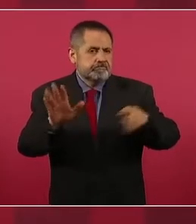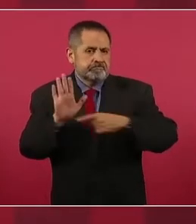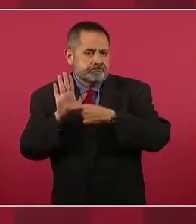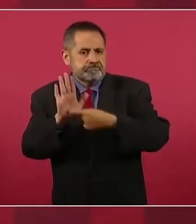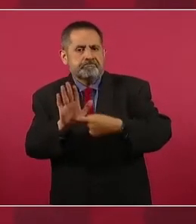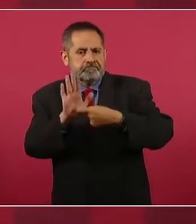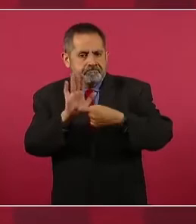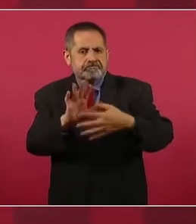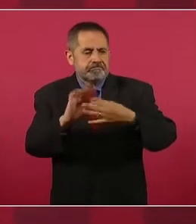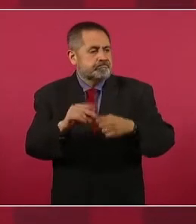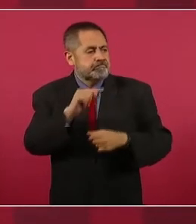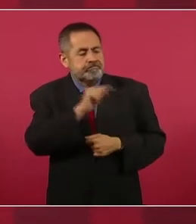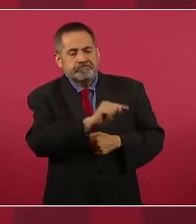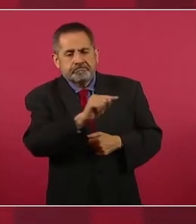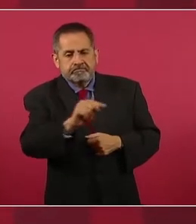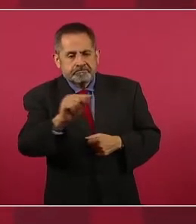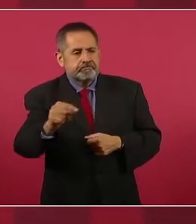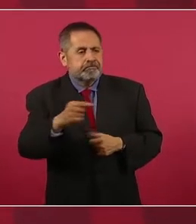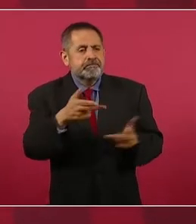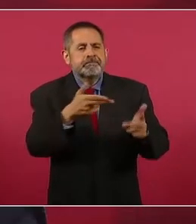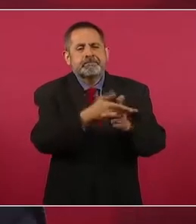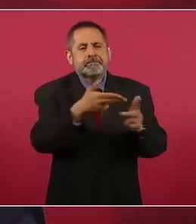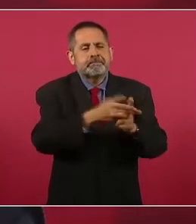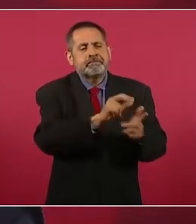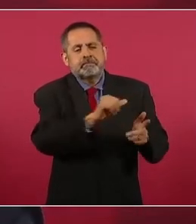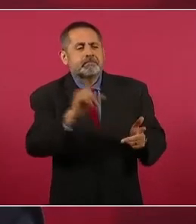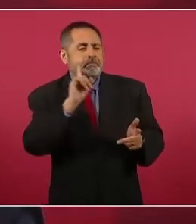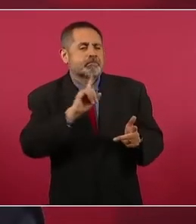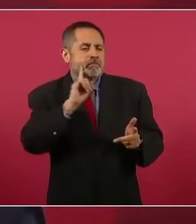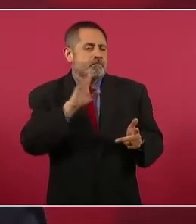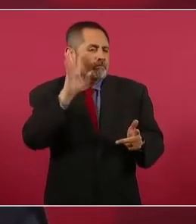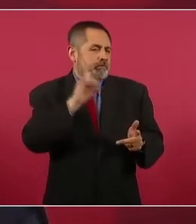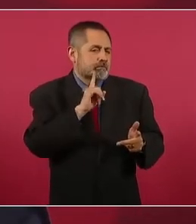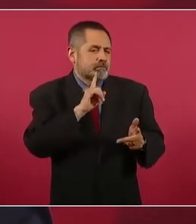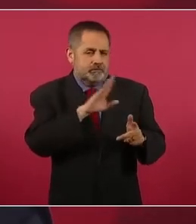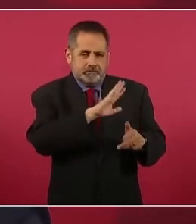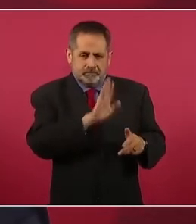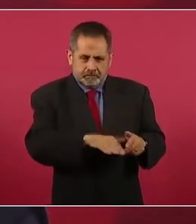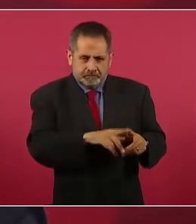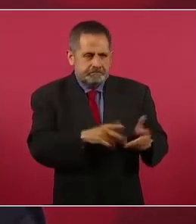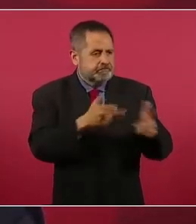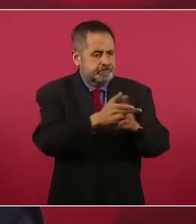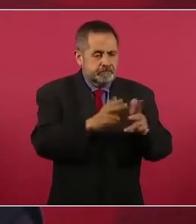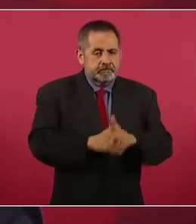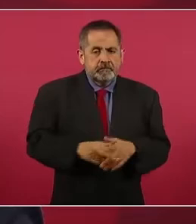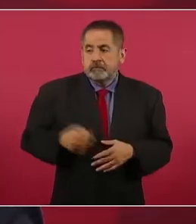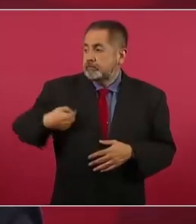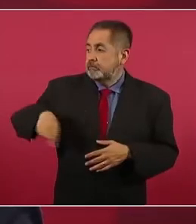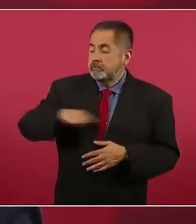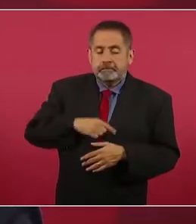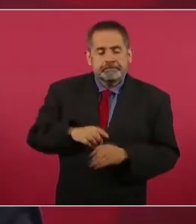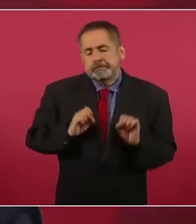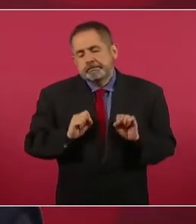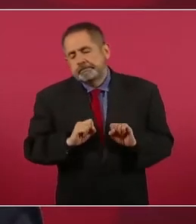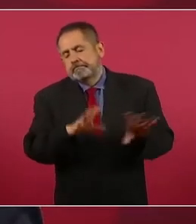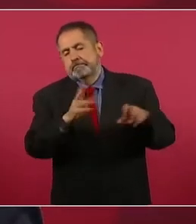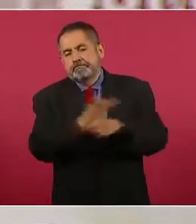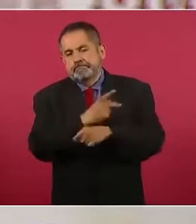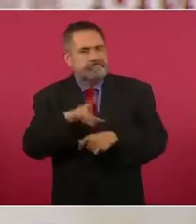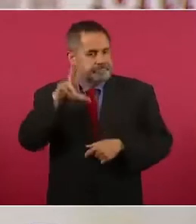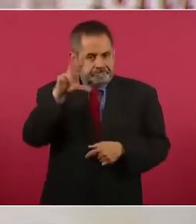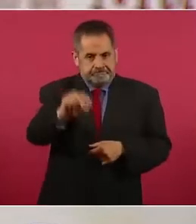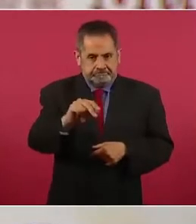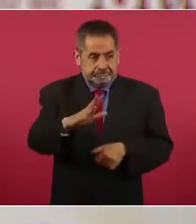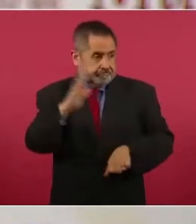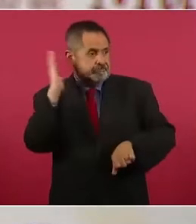precisamente estos casos de feminicidio, para que quede claro lo que aquí ha dicho el presidente, que no va a haber impunidad, que no hay crimen